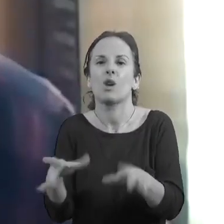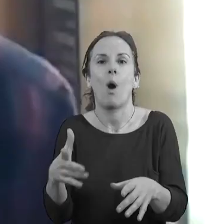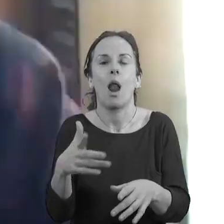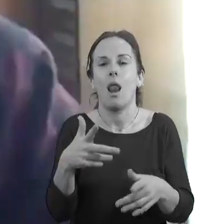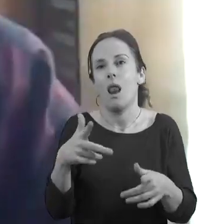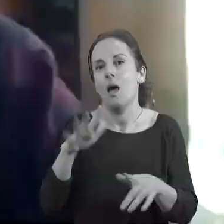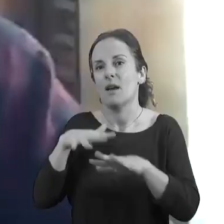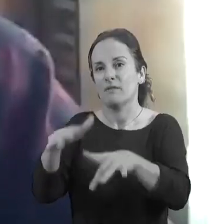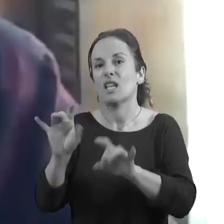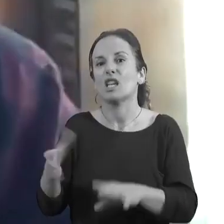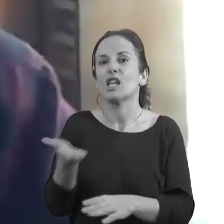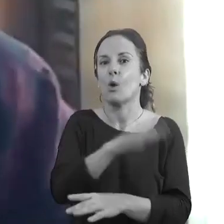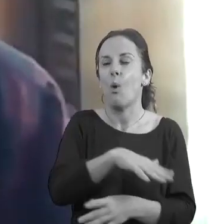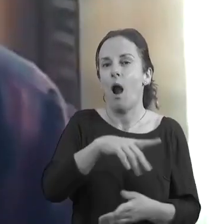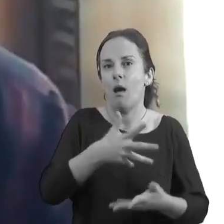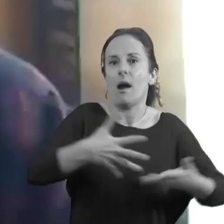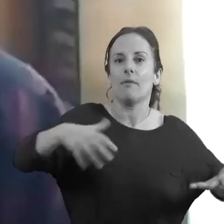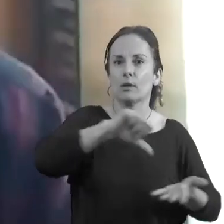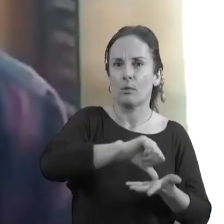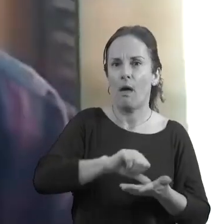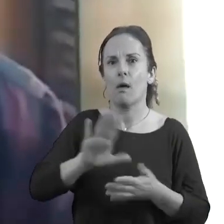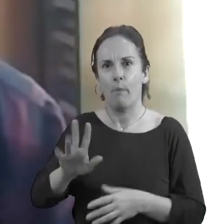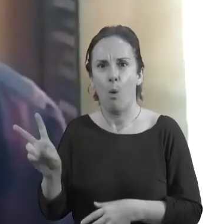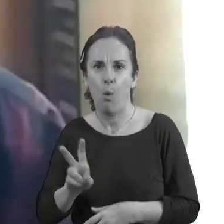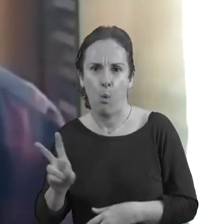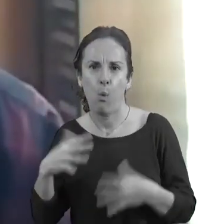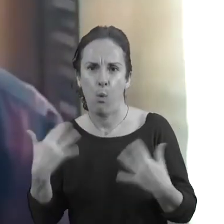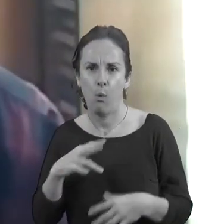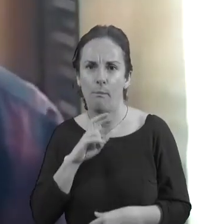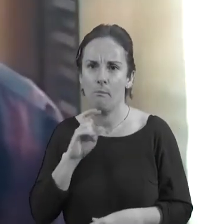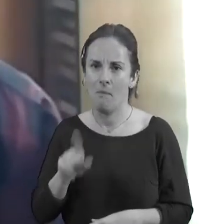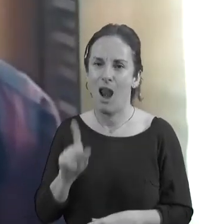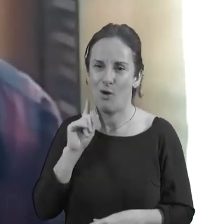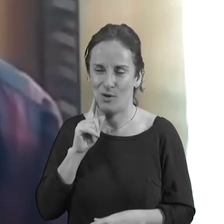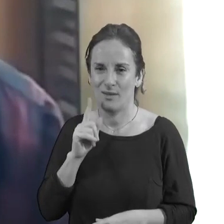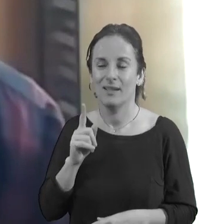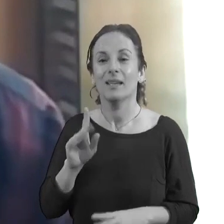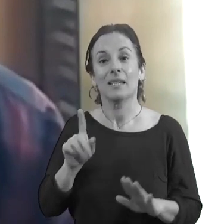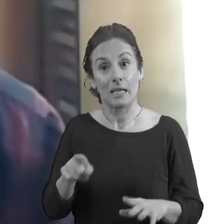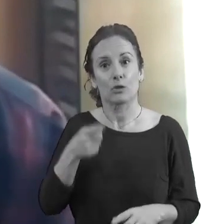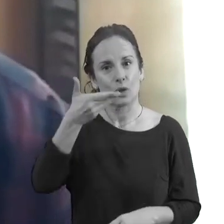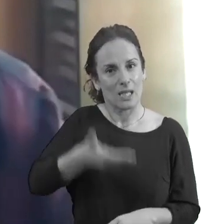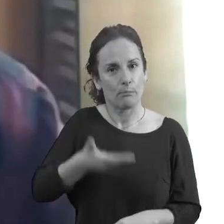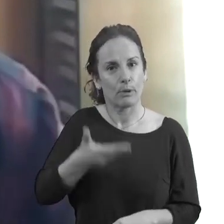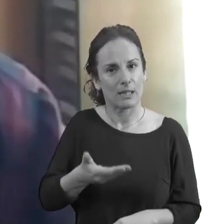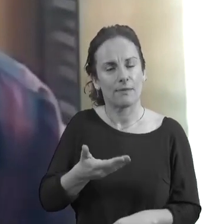tienen desde luego muchísimo valor, como no, ¿no? Y creo que esto también es algo que tenemos que seguir recordando,